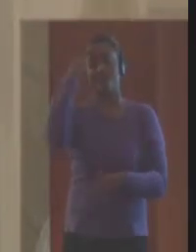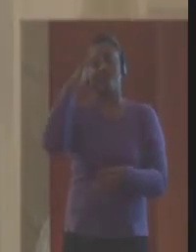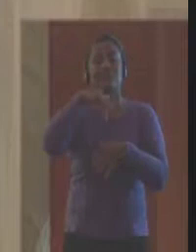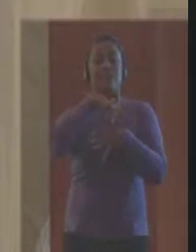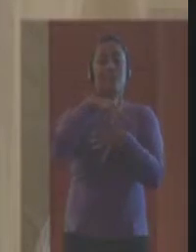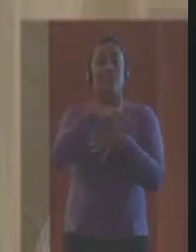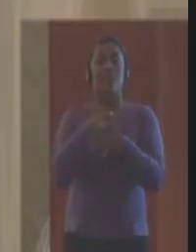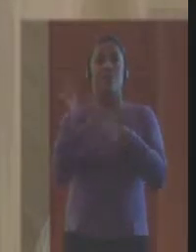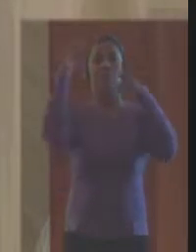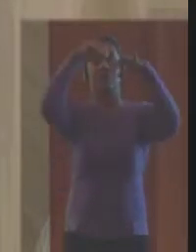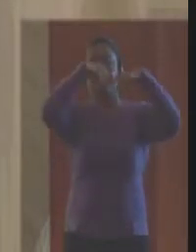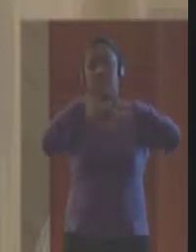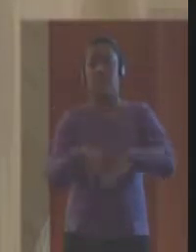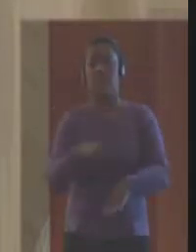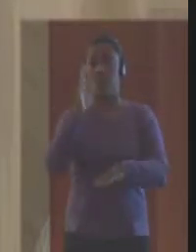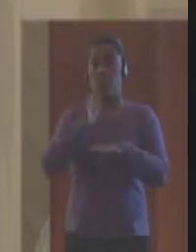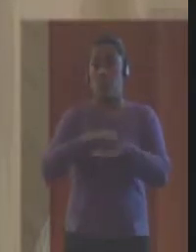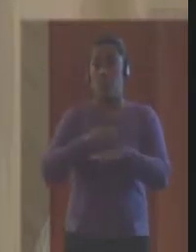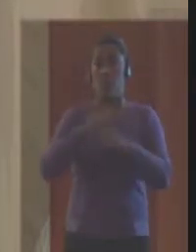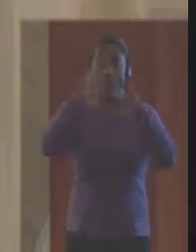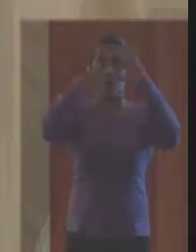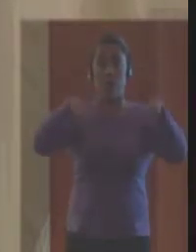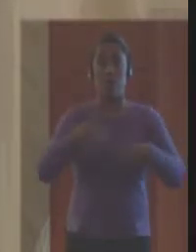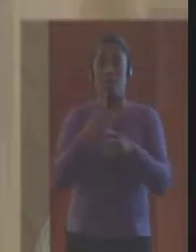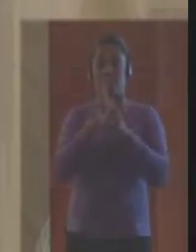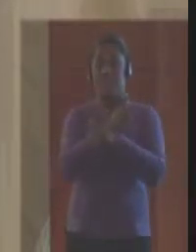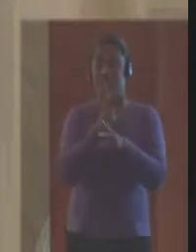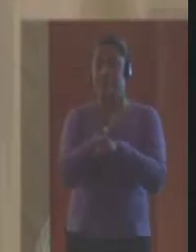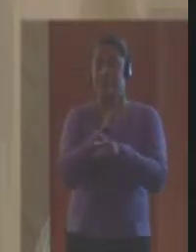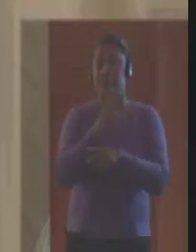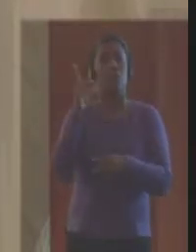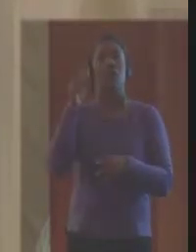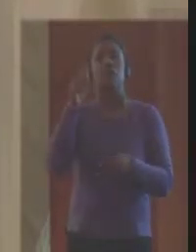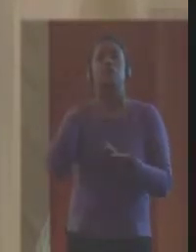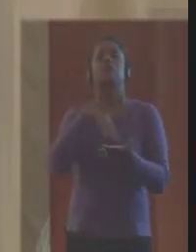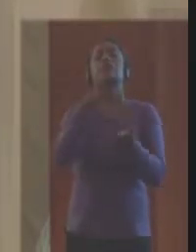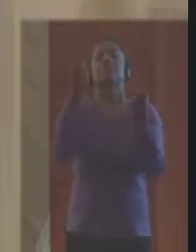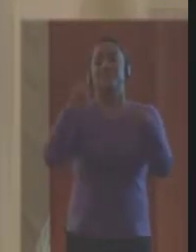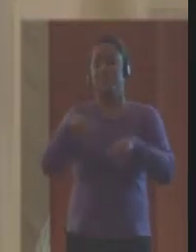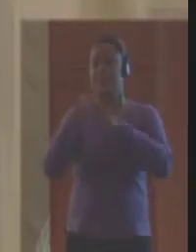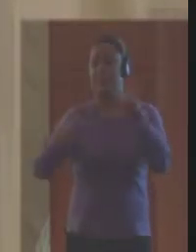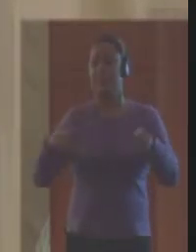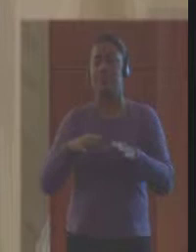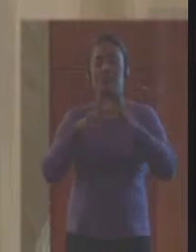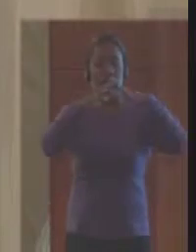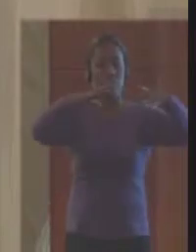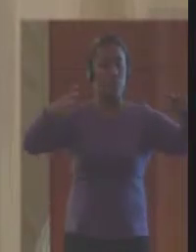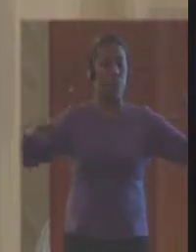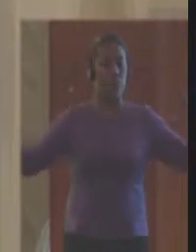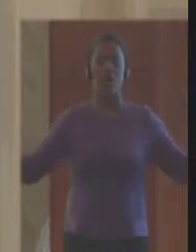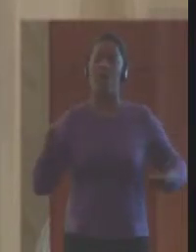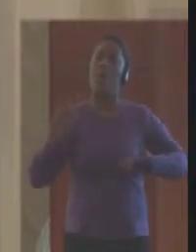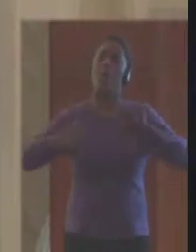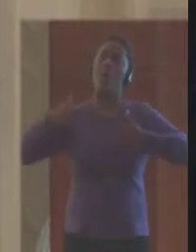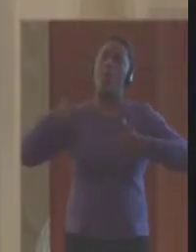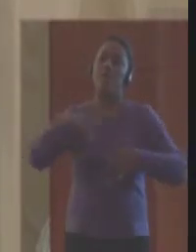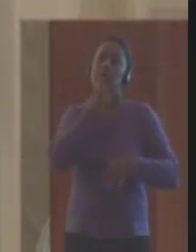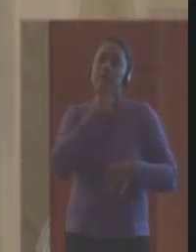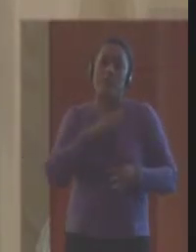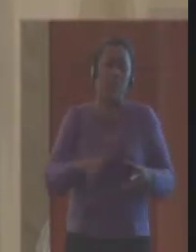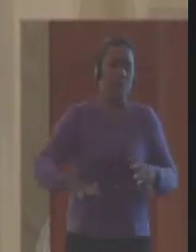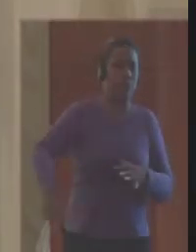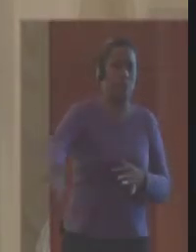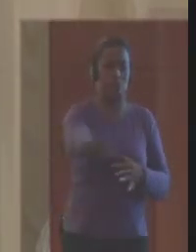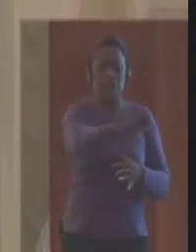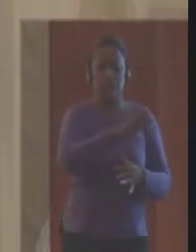igualmente, pero ya no por las condiciones de amenaza, sino por las condiciones de vulnerabilidad en las zonas antiguas donde fueron construidas.